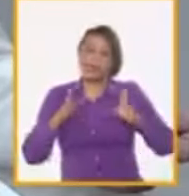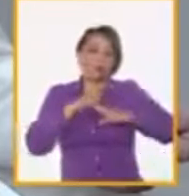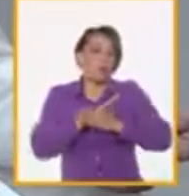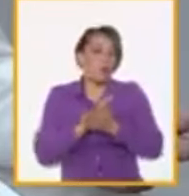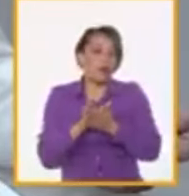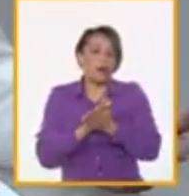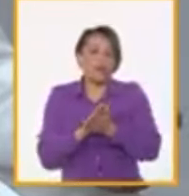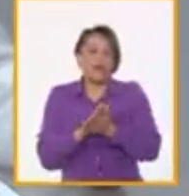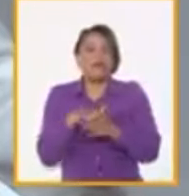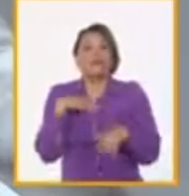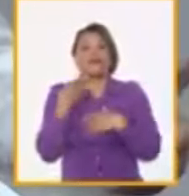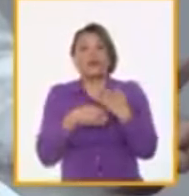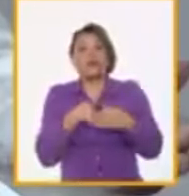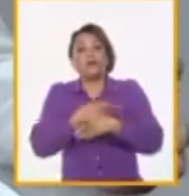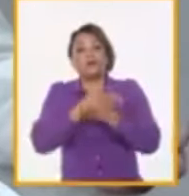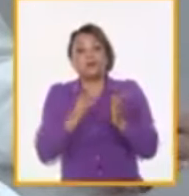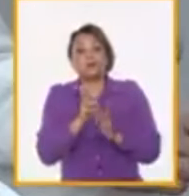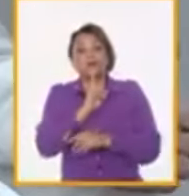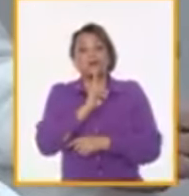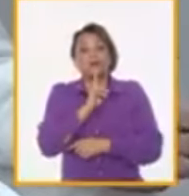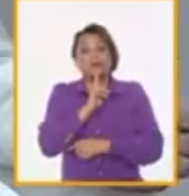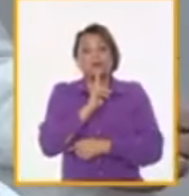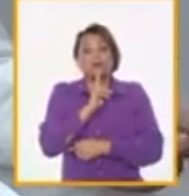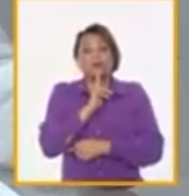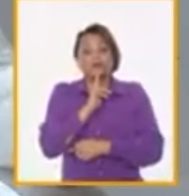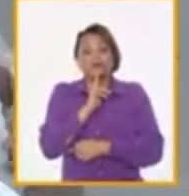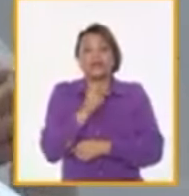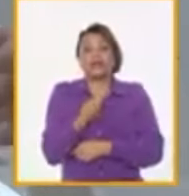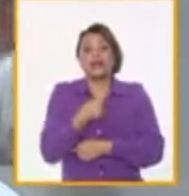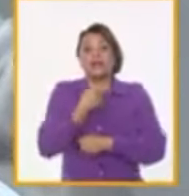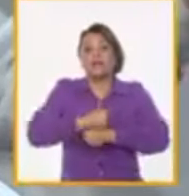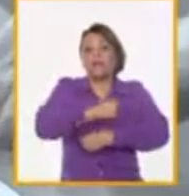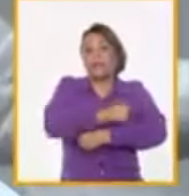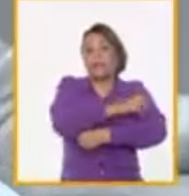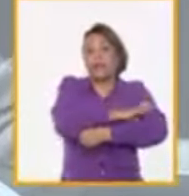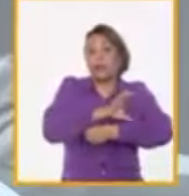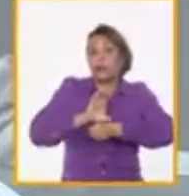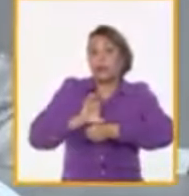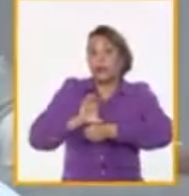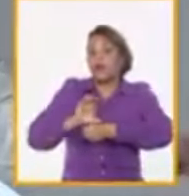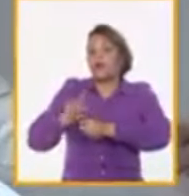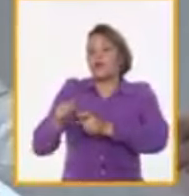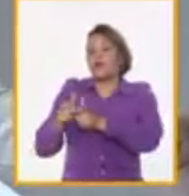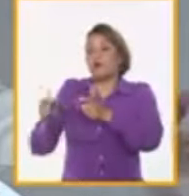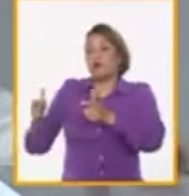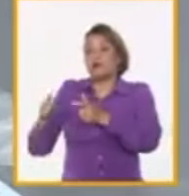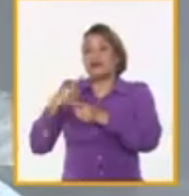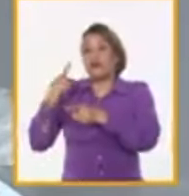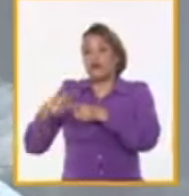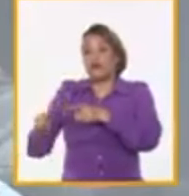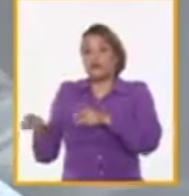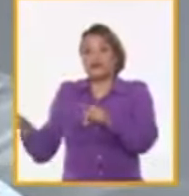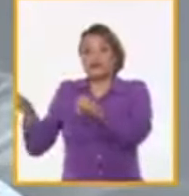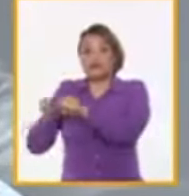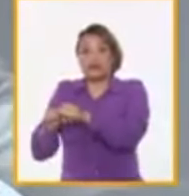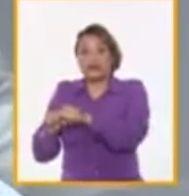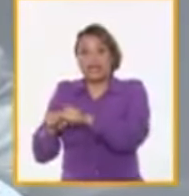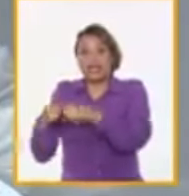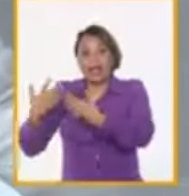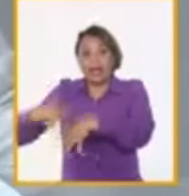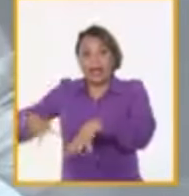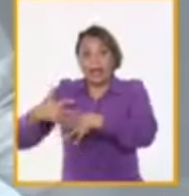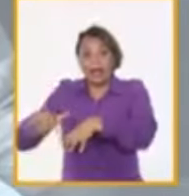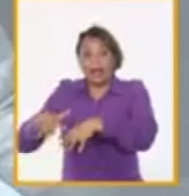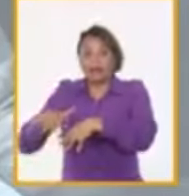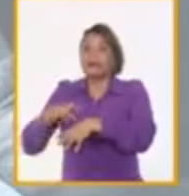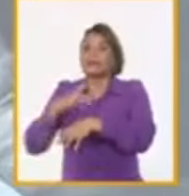a las personas que reciben solo agua por pipa, y cuando se incrementa los que no reciben por redes, realmente la situación es